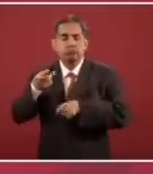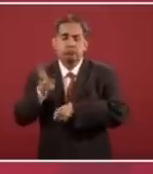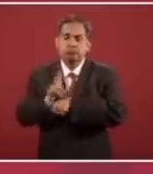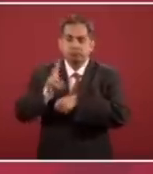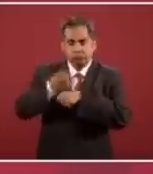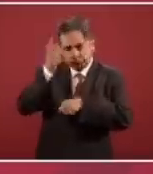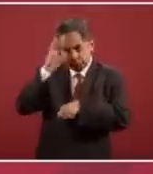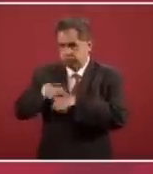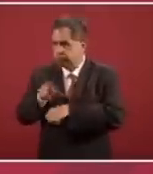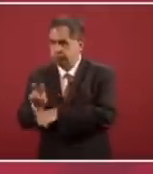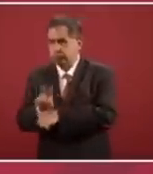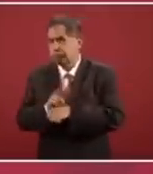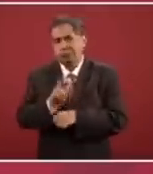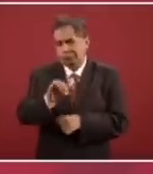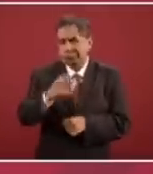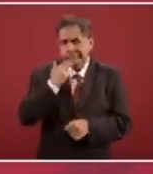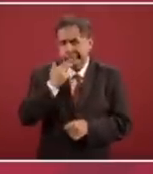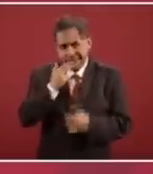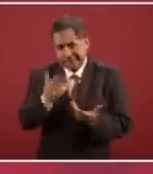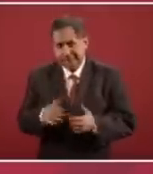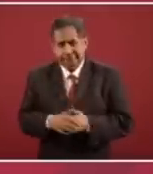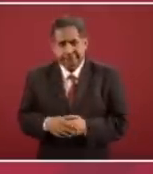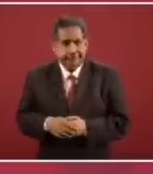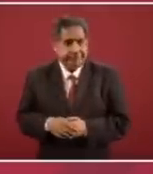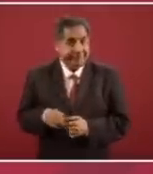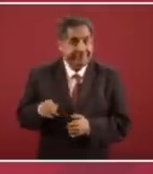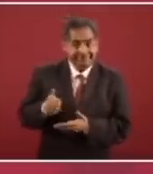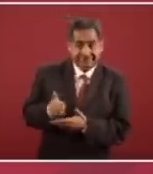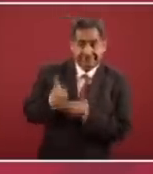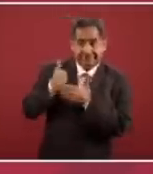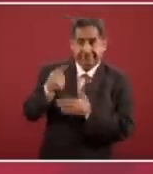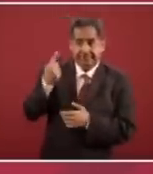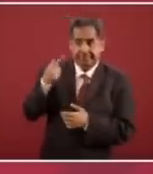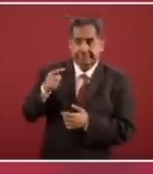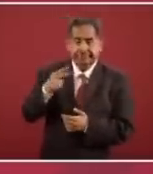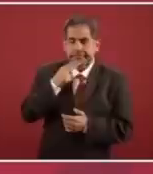y esto ayuda para